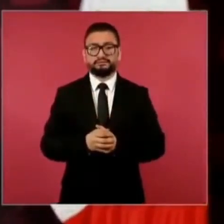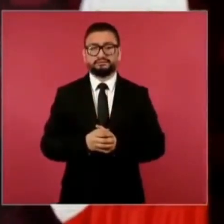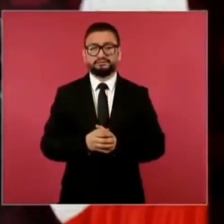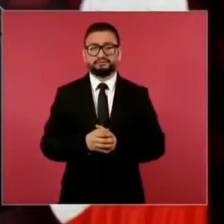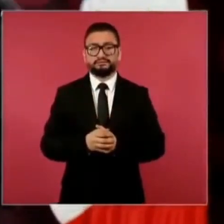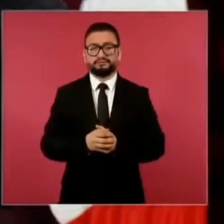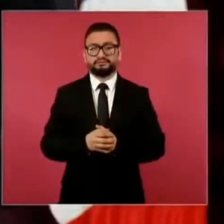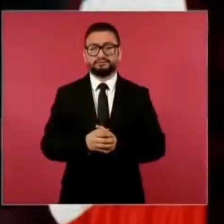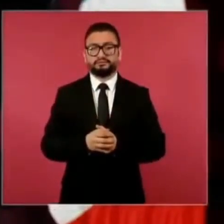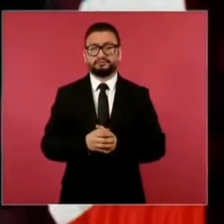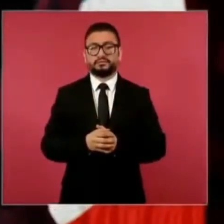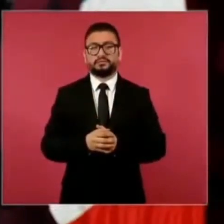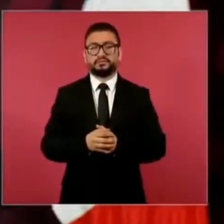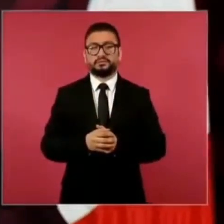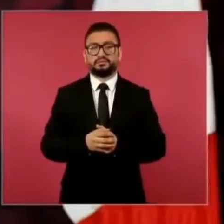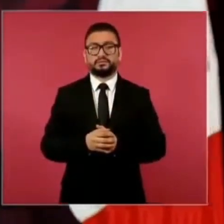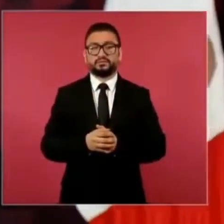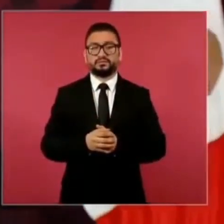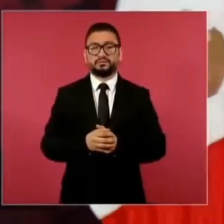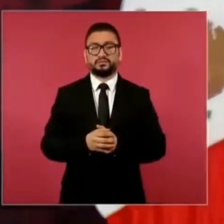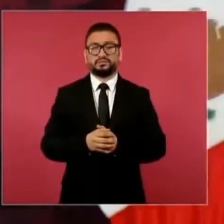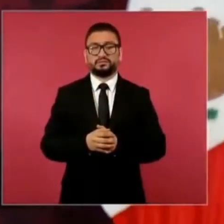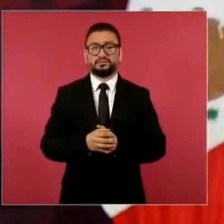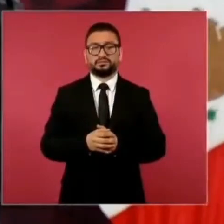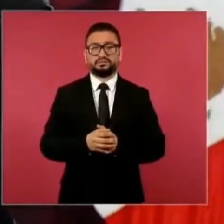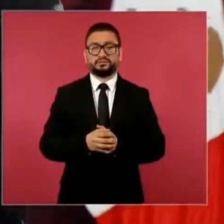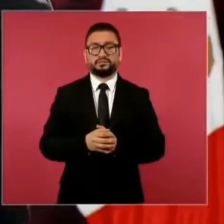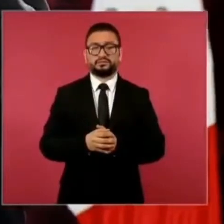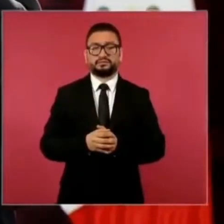Solo aquellos que